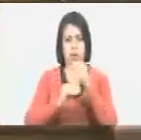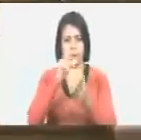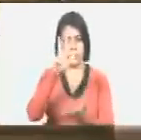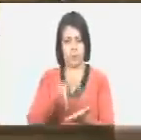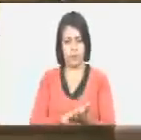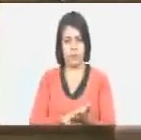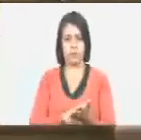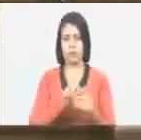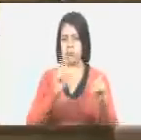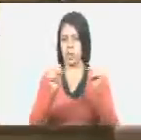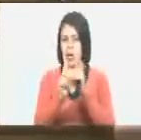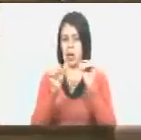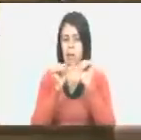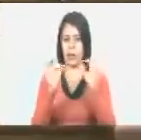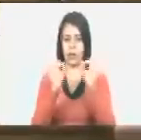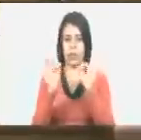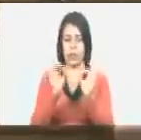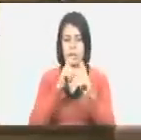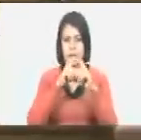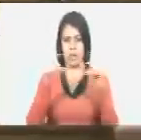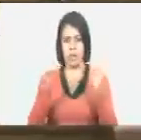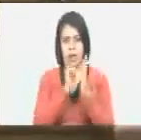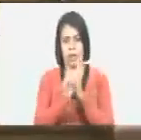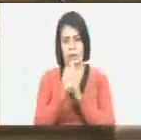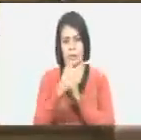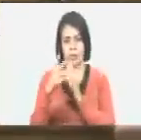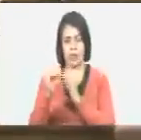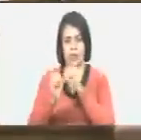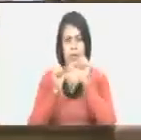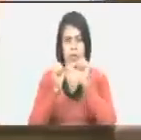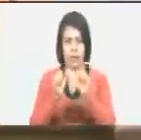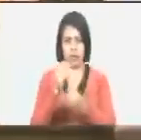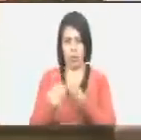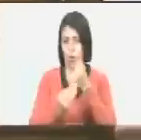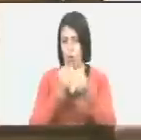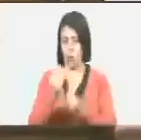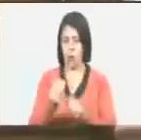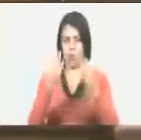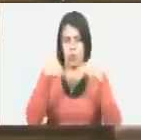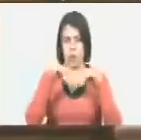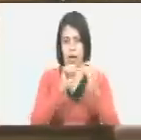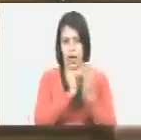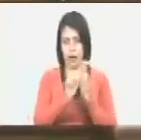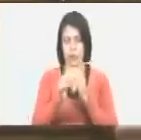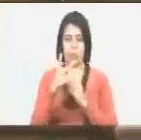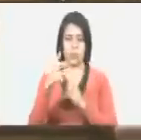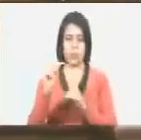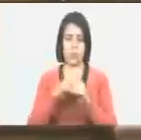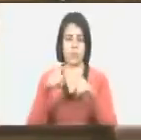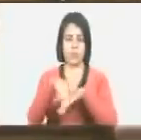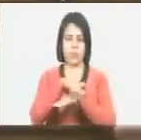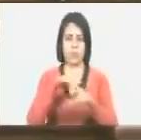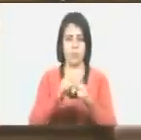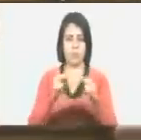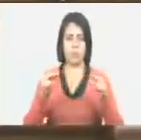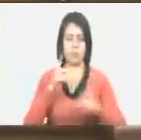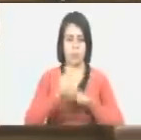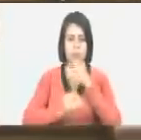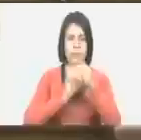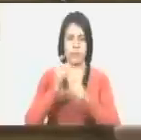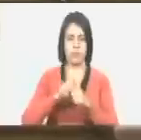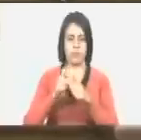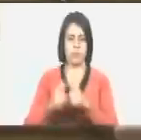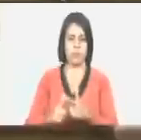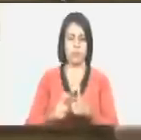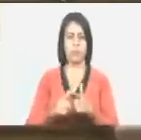aprobar con modificaciones el contenido del artículo 20, quedando redactado de la manera siguiente: artículo 20. El Ministerio Público, de oficio